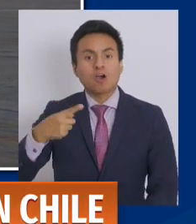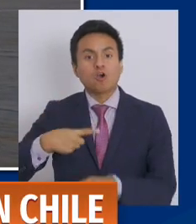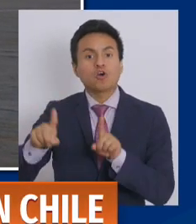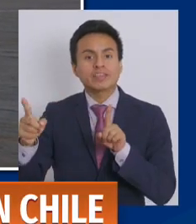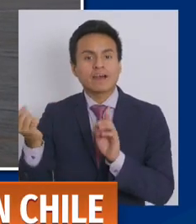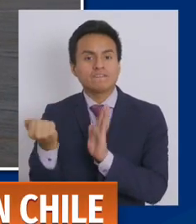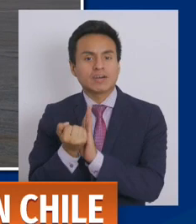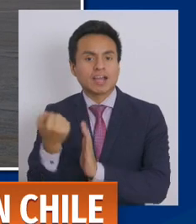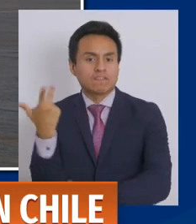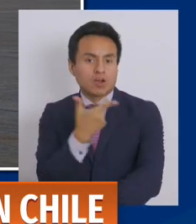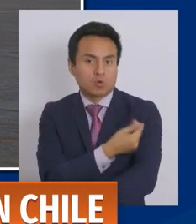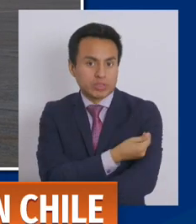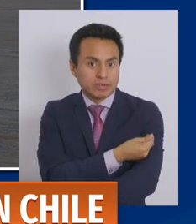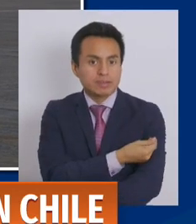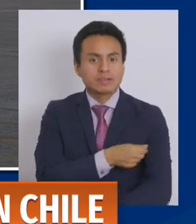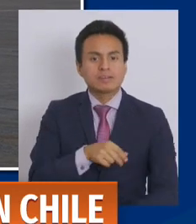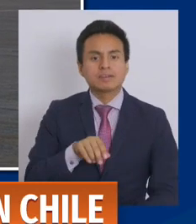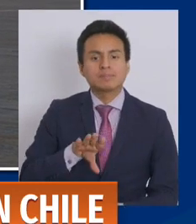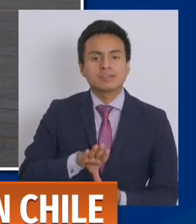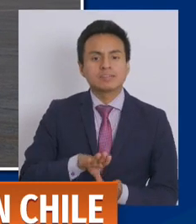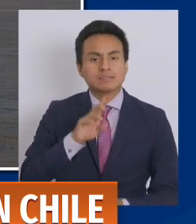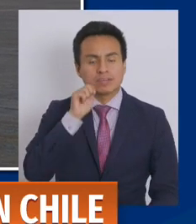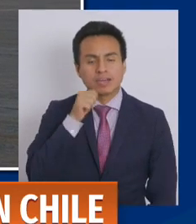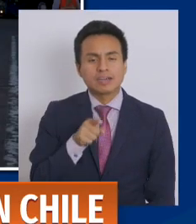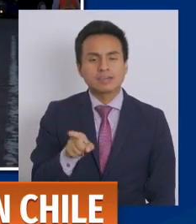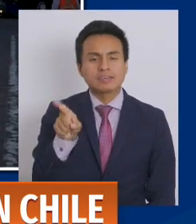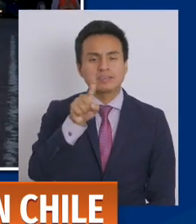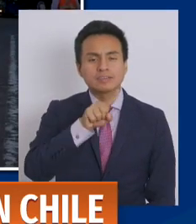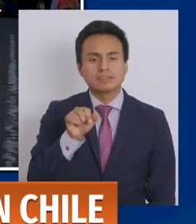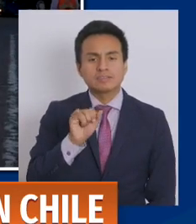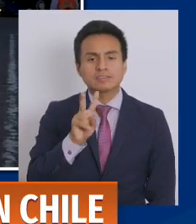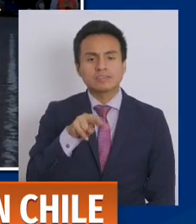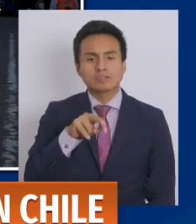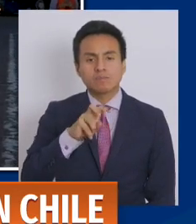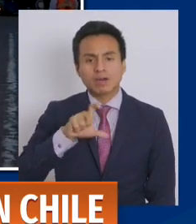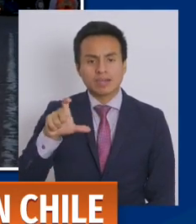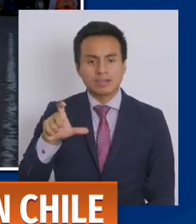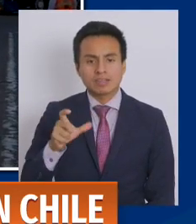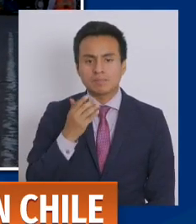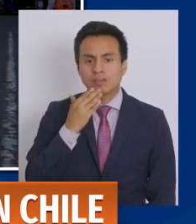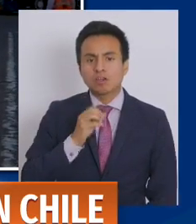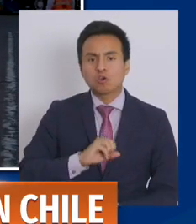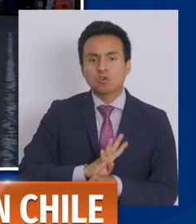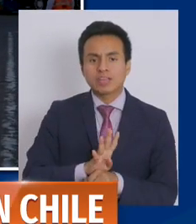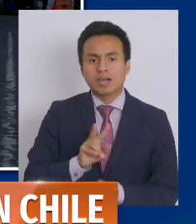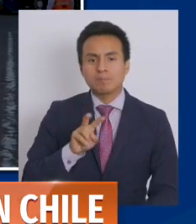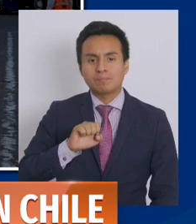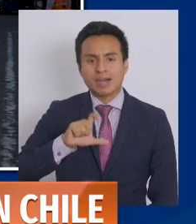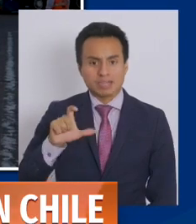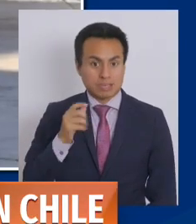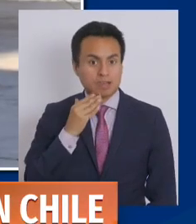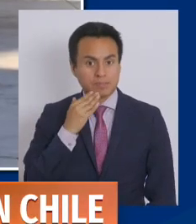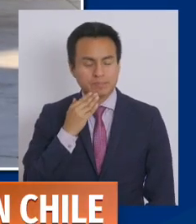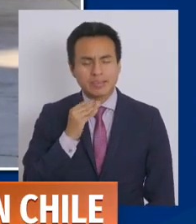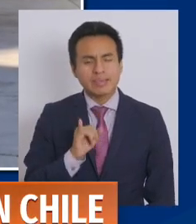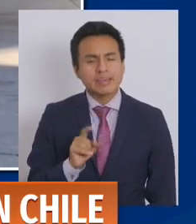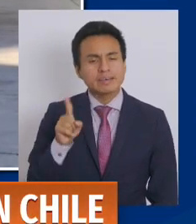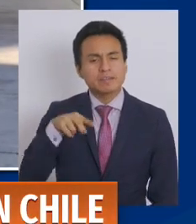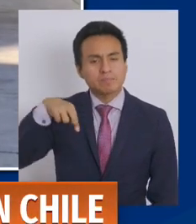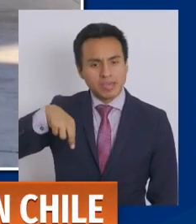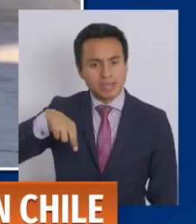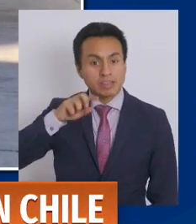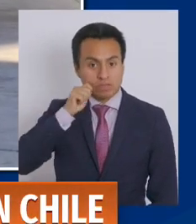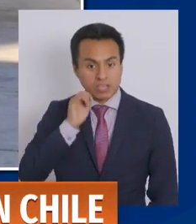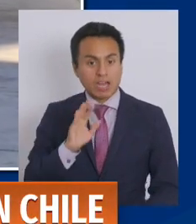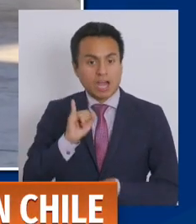vacuna en nuestro país, en este caso la vacuna de Sinovac, la vacuna Coronavac. Hay que recordar que el ISP es